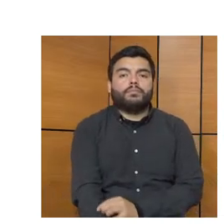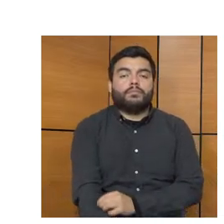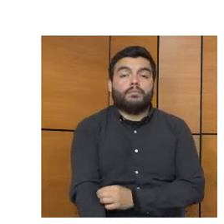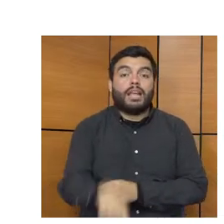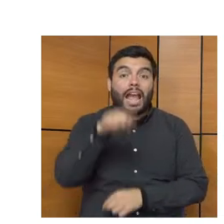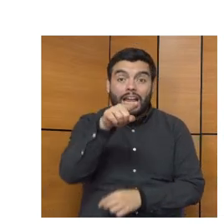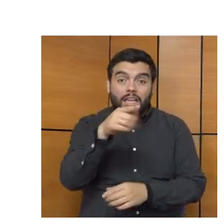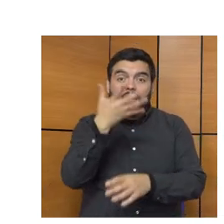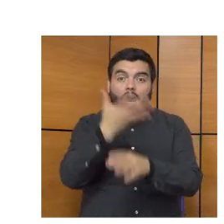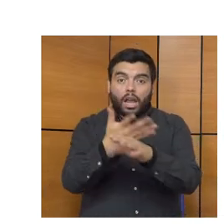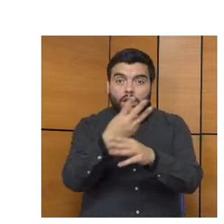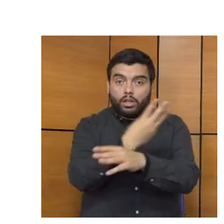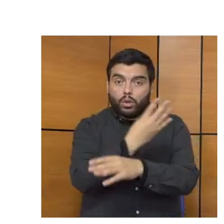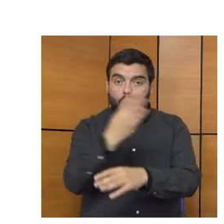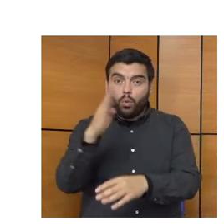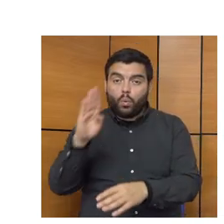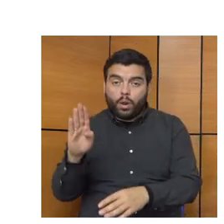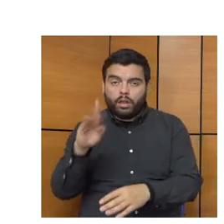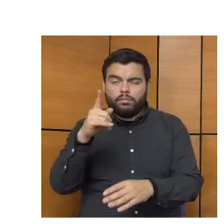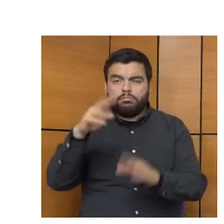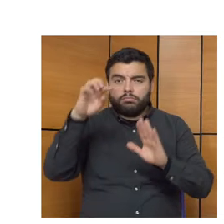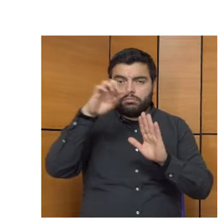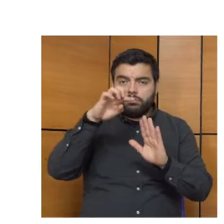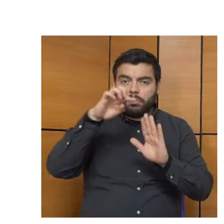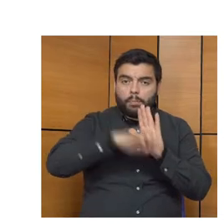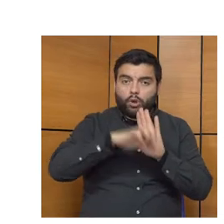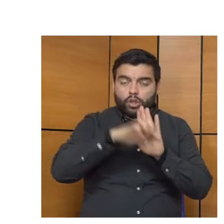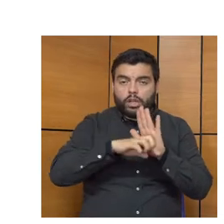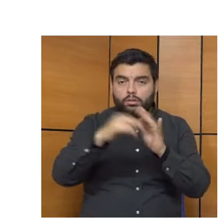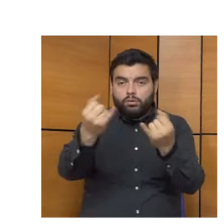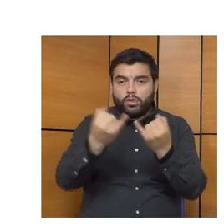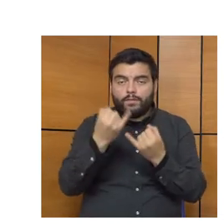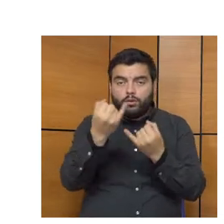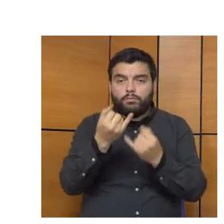web donde hay datos sobre este proyecto y sobre otras publicaciones asociadas.